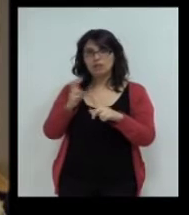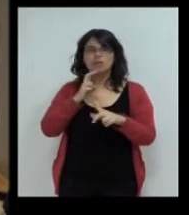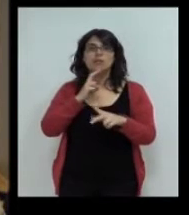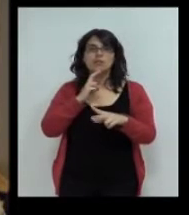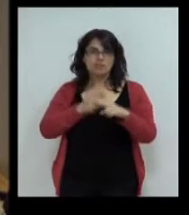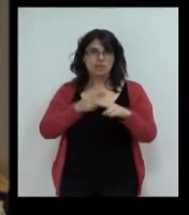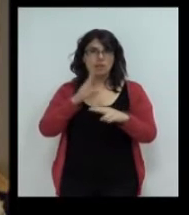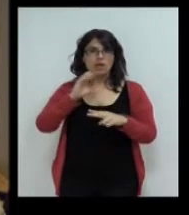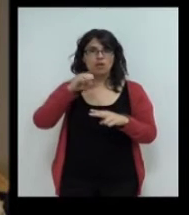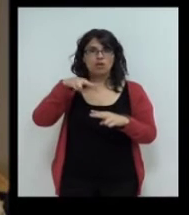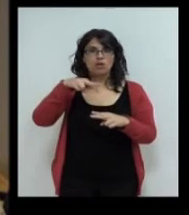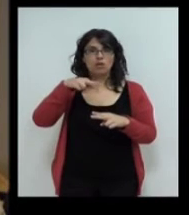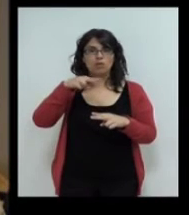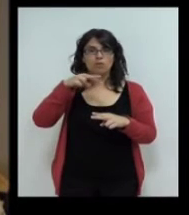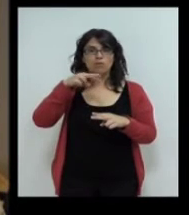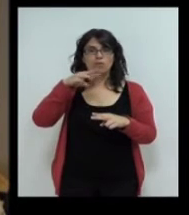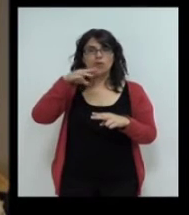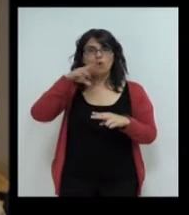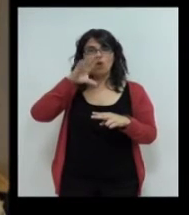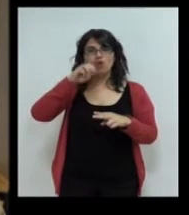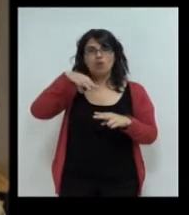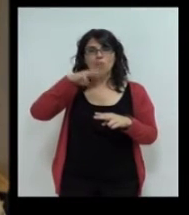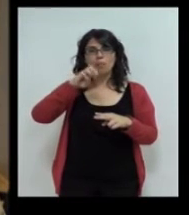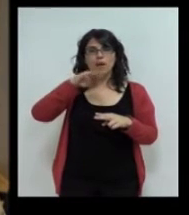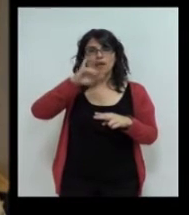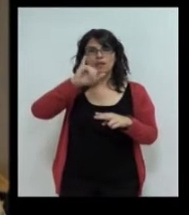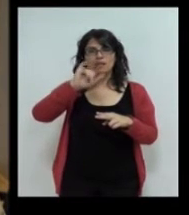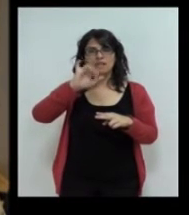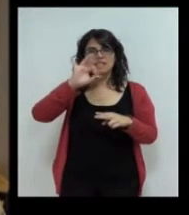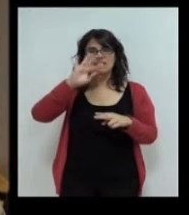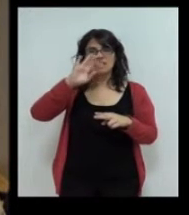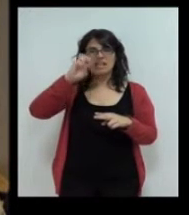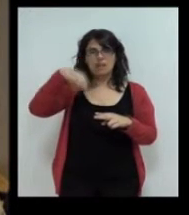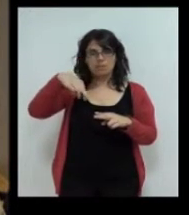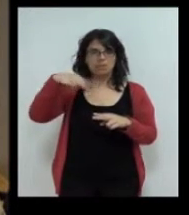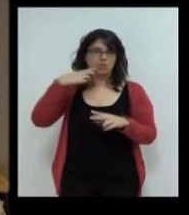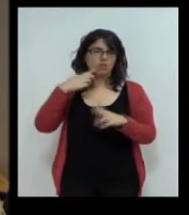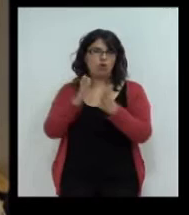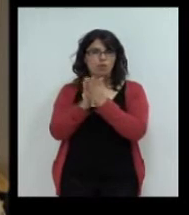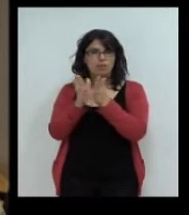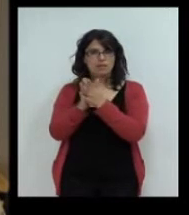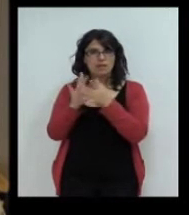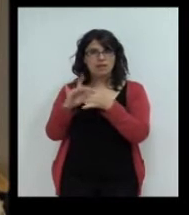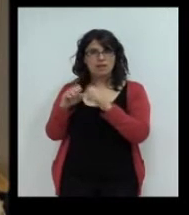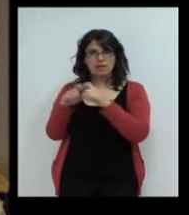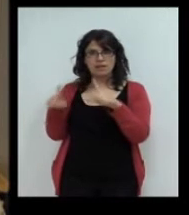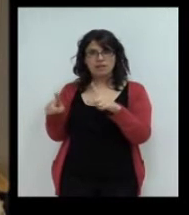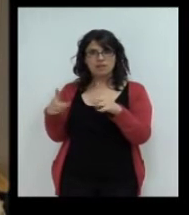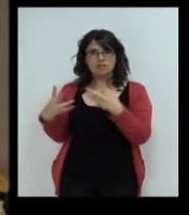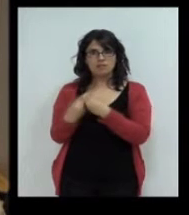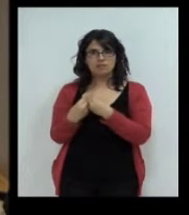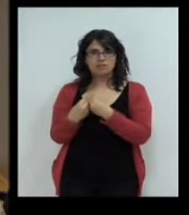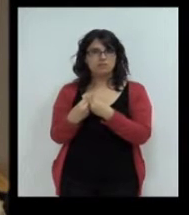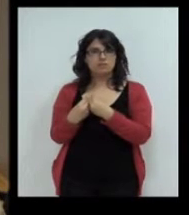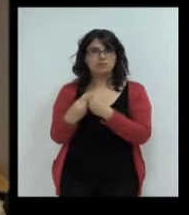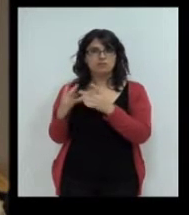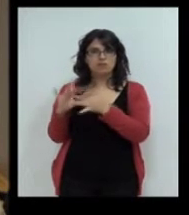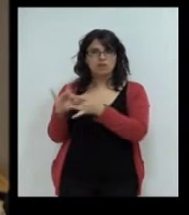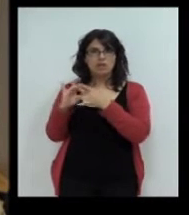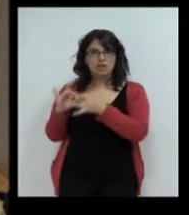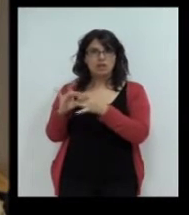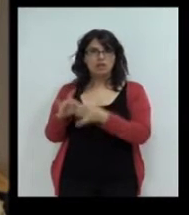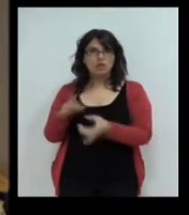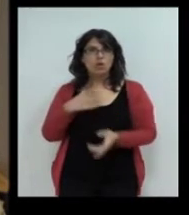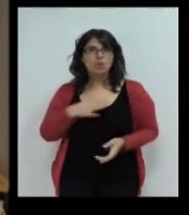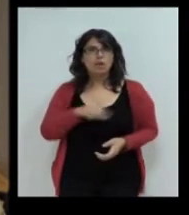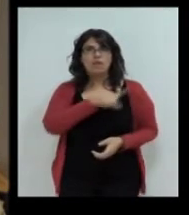screen, pantalla compañera, viaja por internet, que es un entorno asíncrono. Es eminentemente asíncrono, tú no sabes por dónde va la señal, puedes ir por